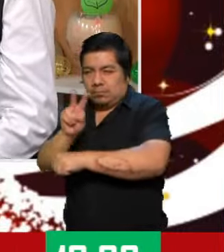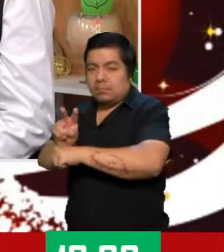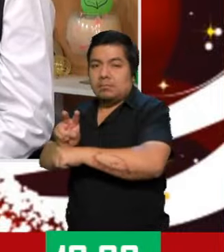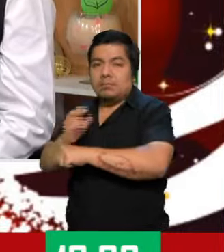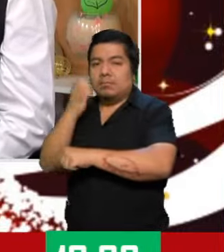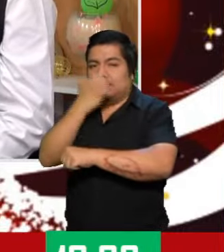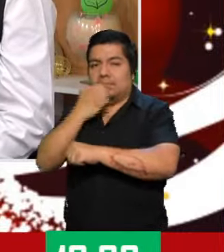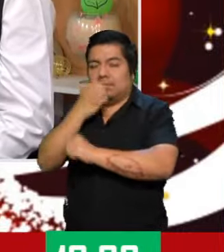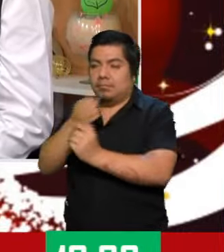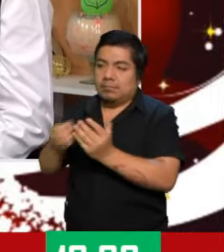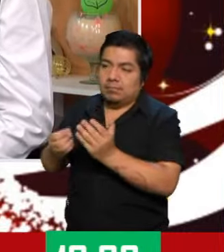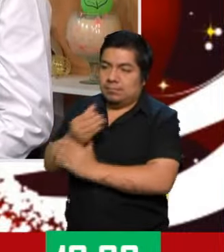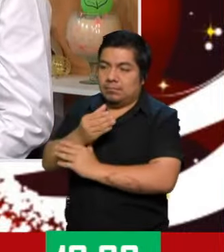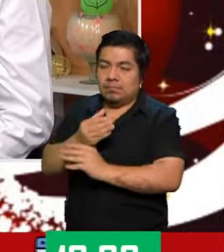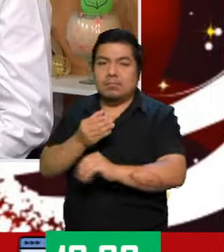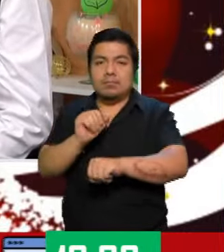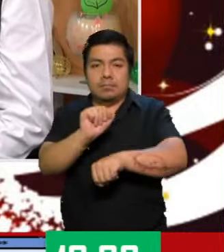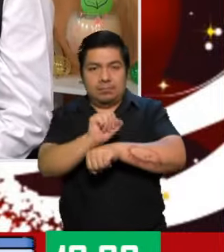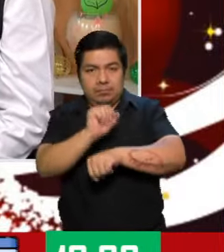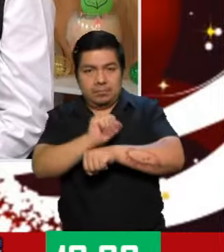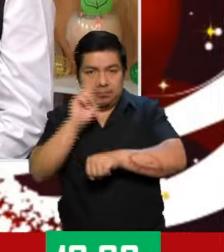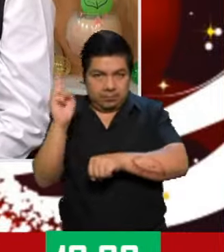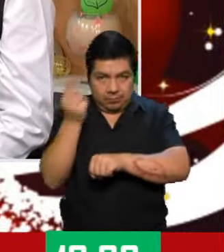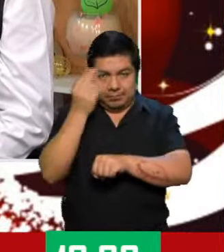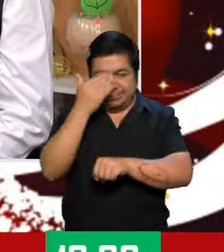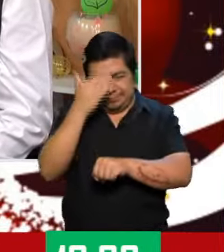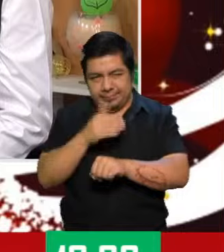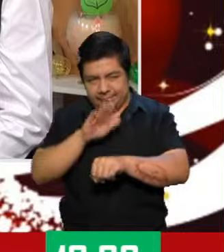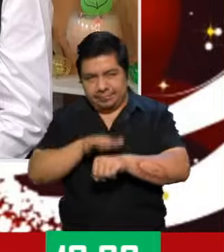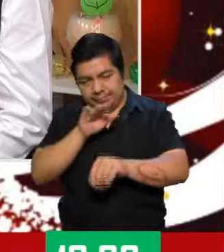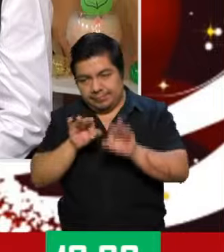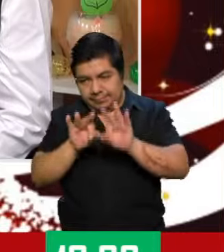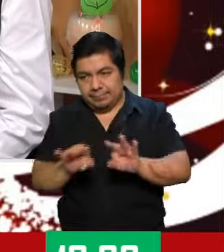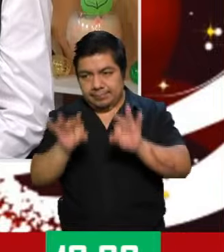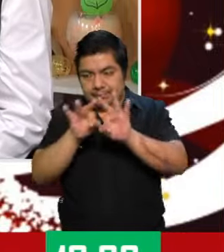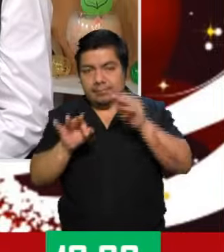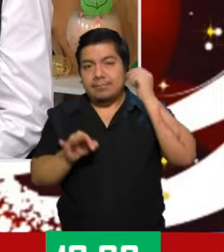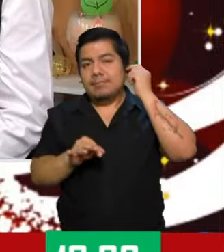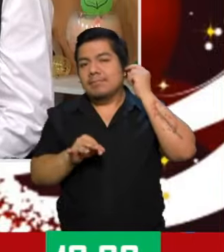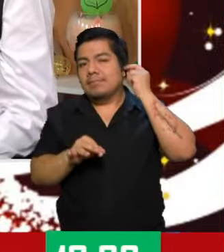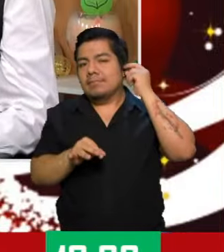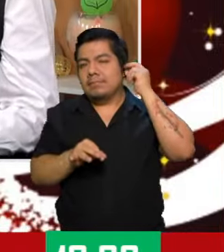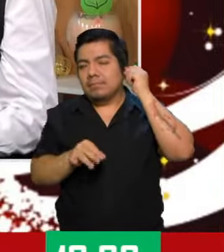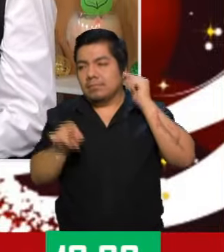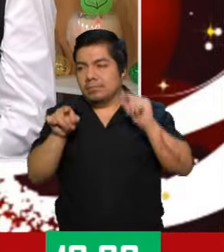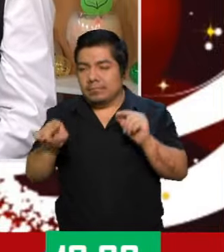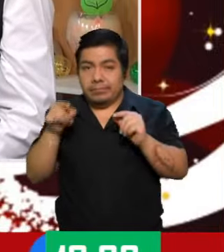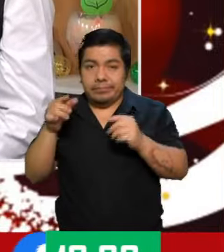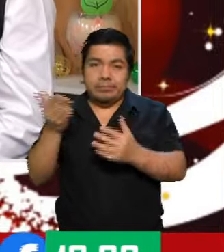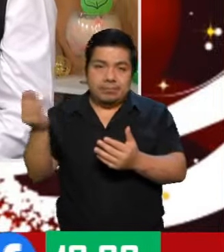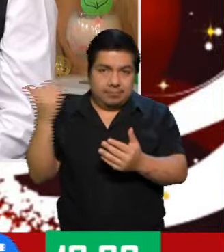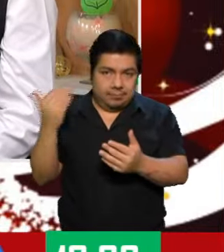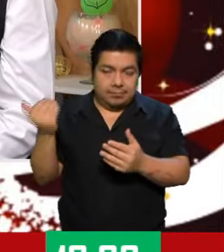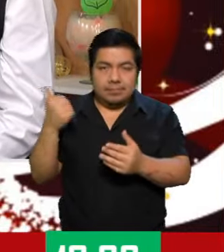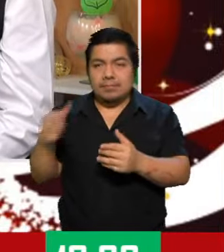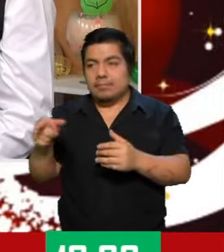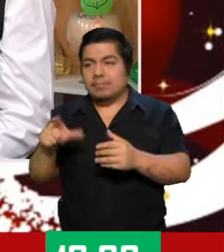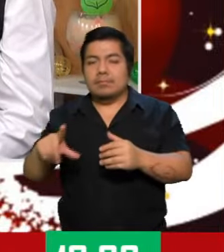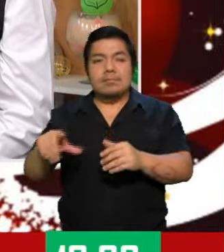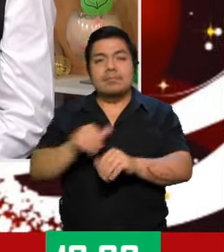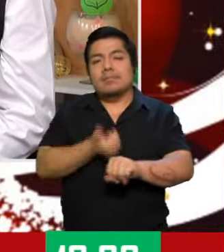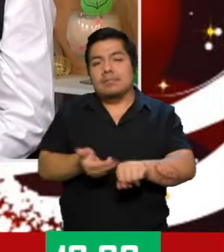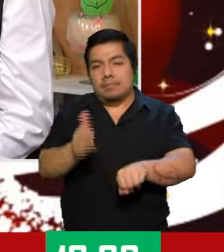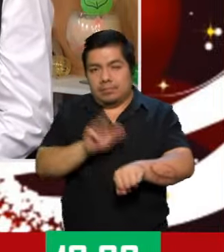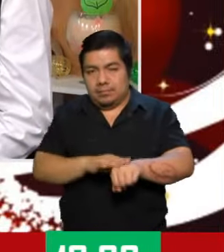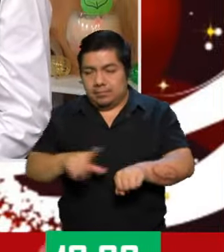mucho sobre todo a las escuelas de media y media superior. Y también nos ha pedido, y eso pues lo han visto ustedes desde el inicio de su